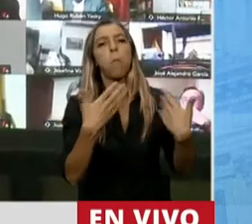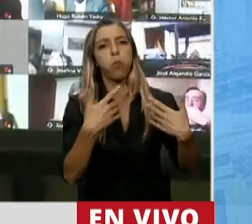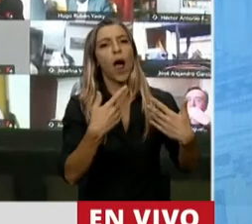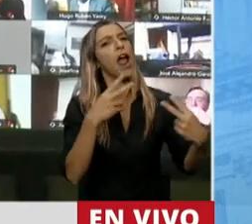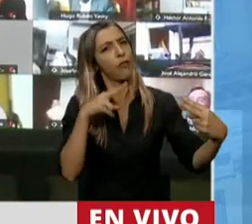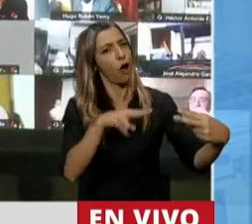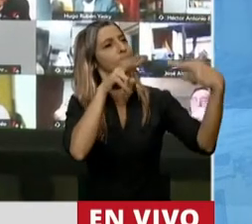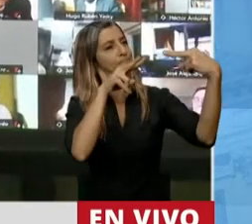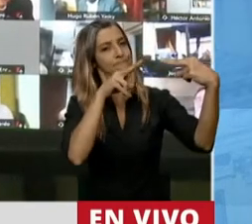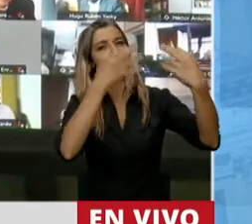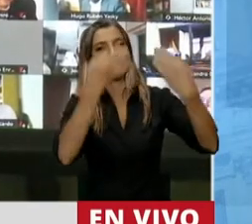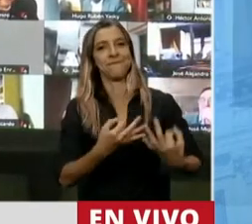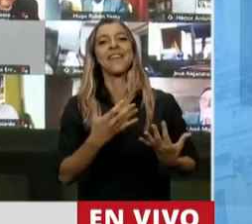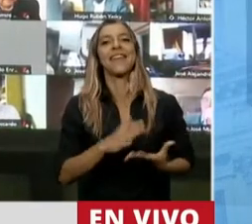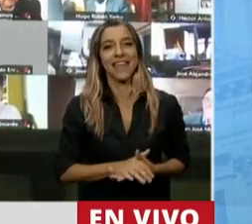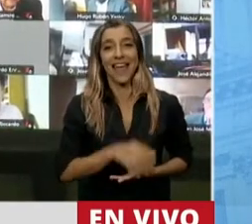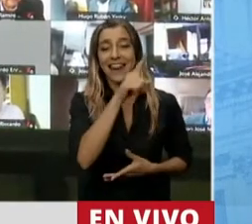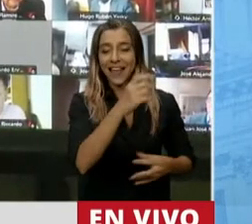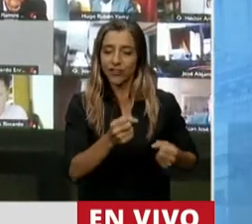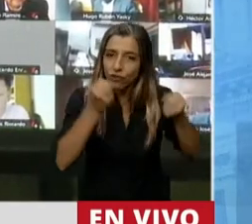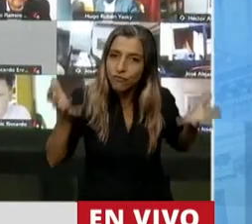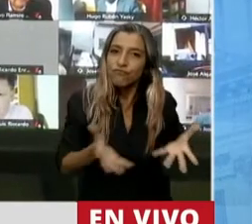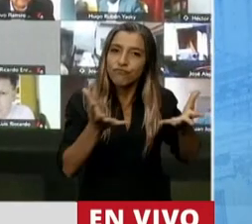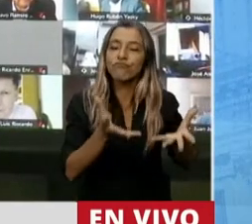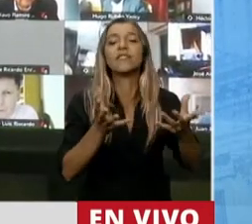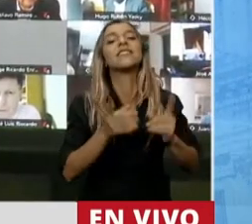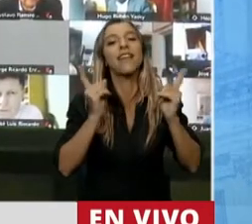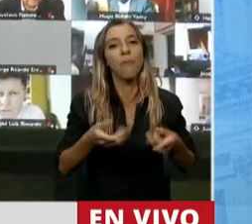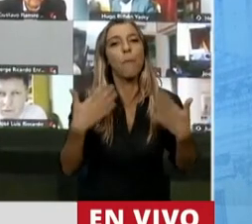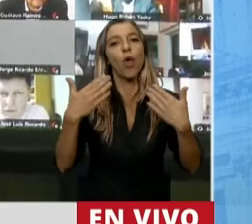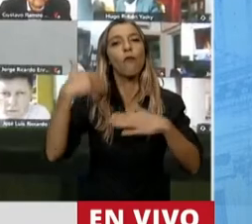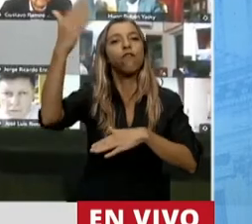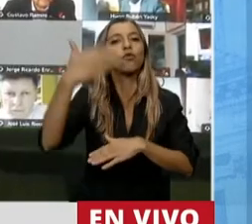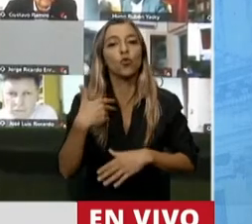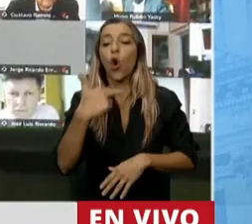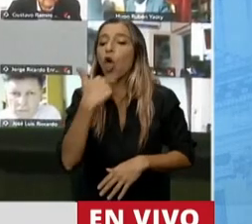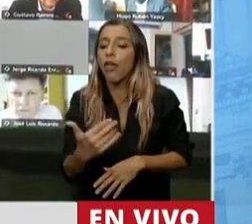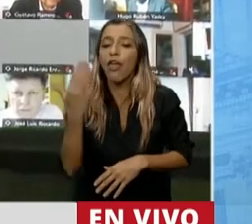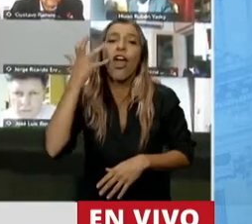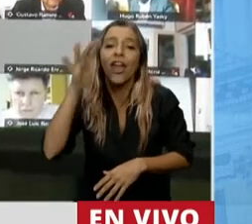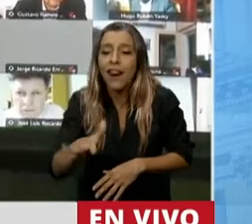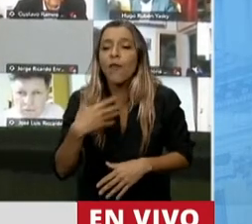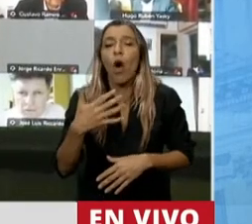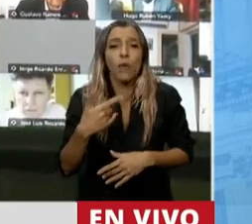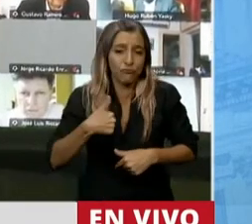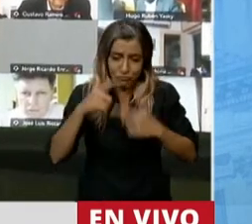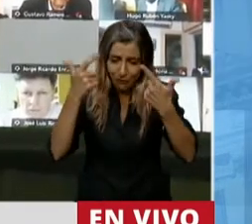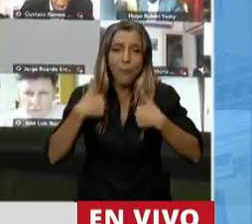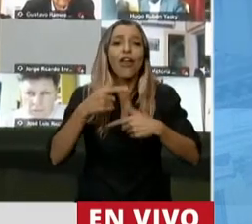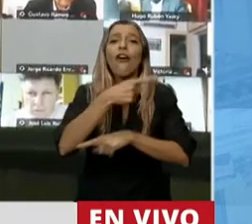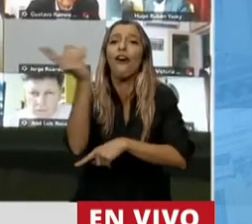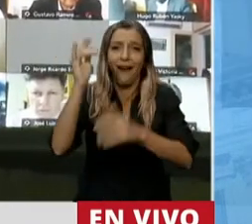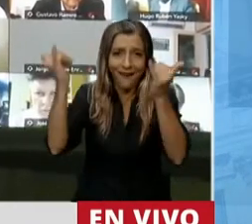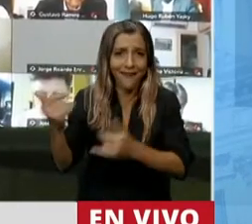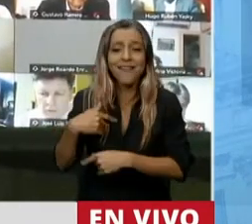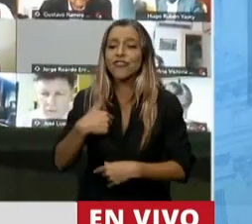estas transformaciones, a los hijos o a los nietos que nosotros no, yo todavía no tengo, pero seguramente muchos acá sí. Y cuando les preguntes qué